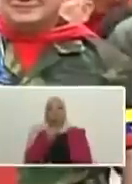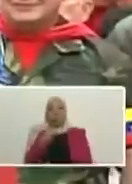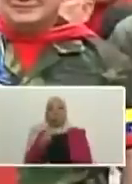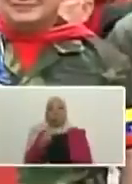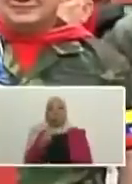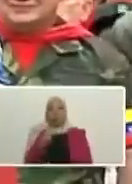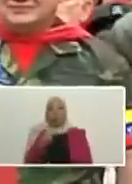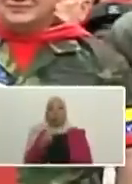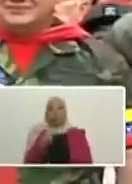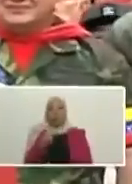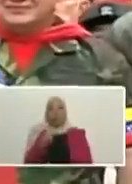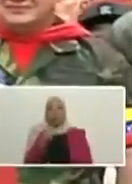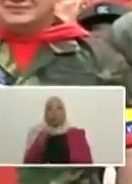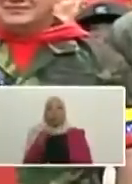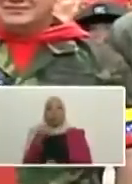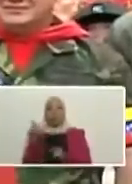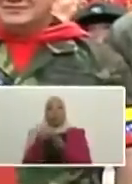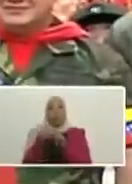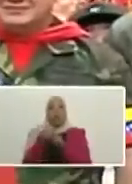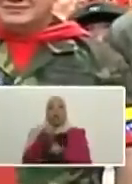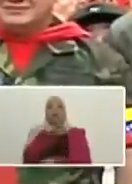el cara de cuchillo de Zamora,